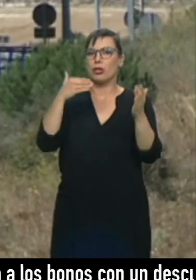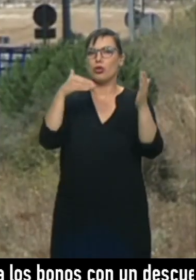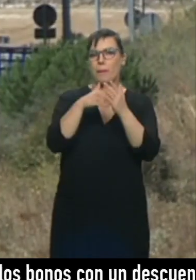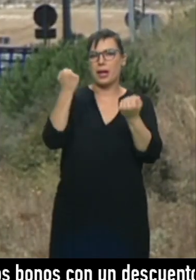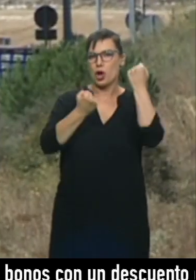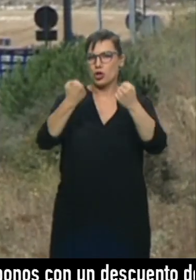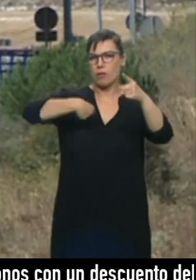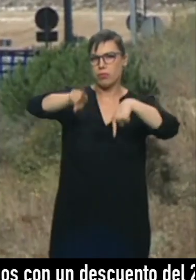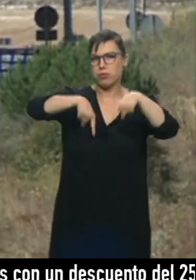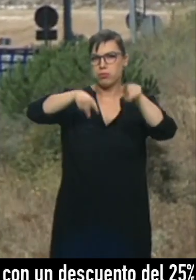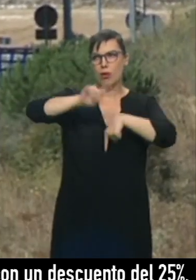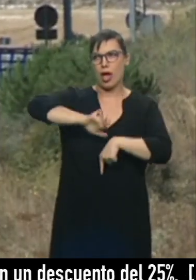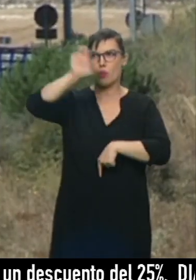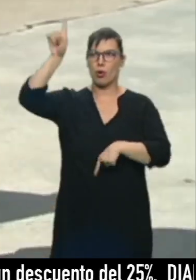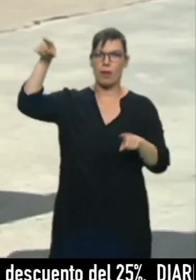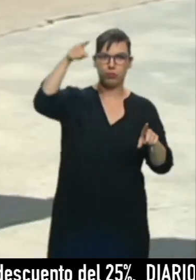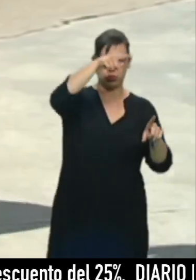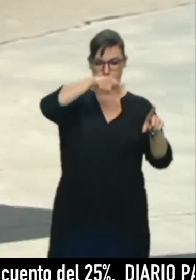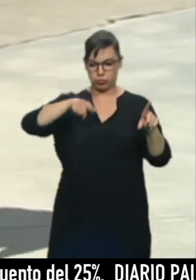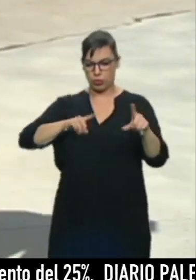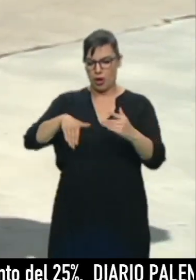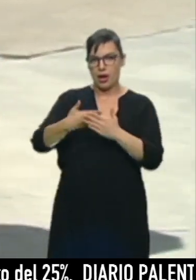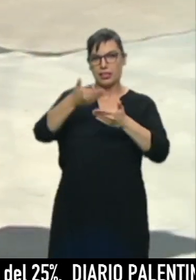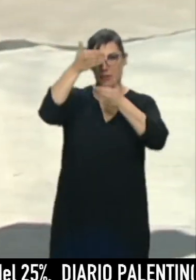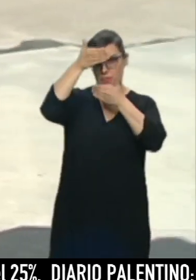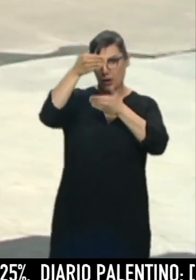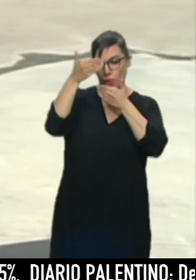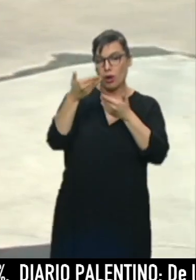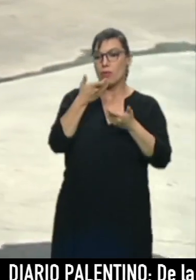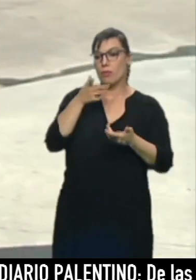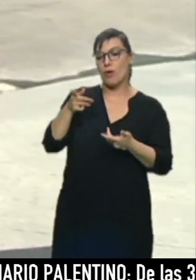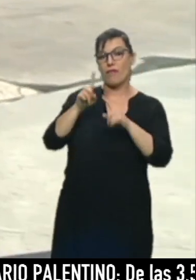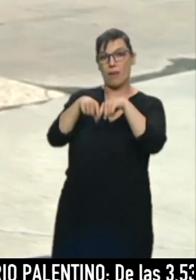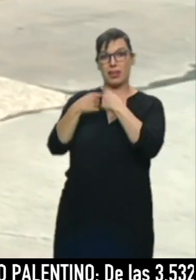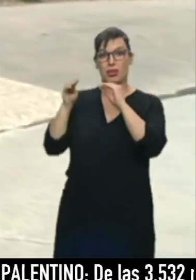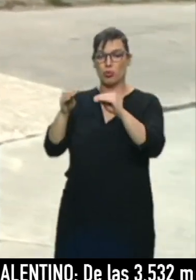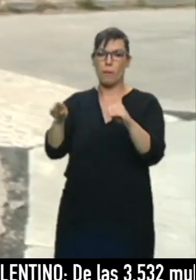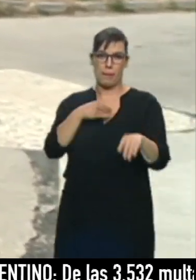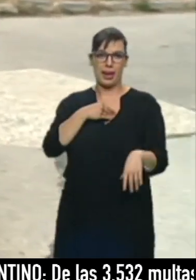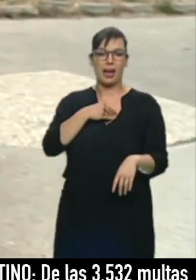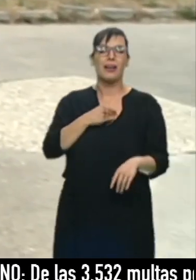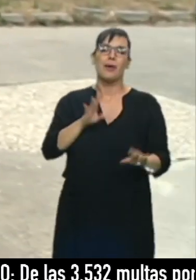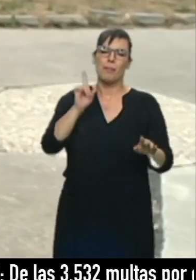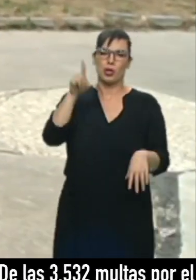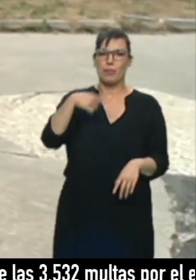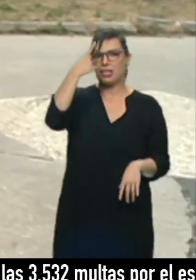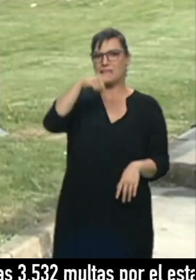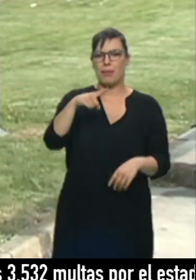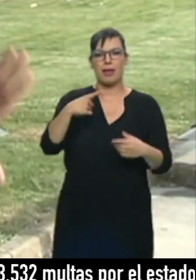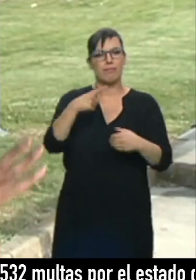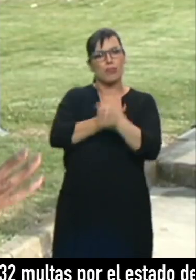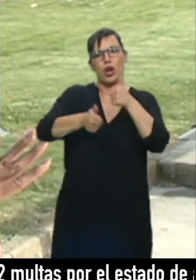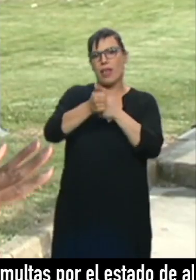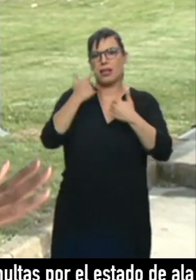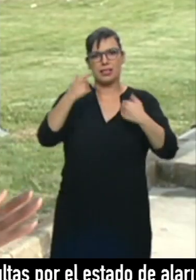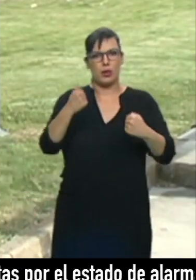y agosto pasaban desde Europa a Marruecos. Y aunque para familias como la suya es una pena, creen que la salud es lo primero. Cada uno